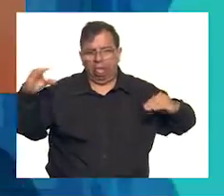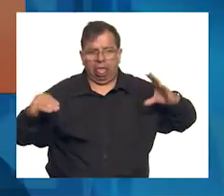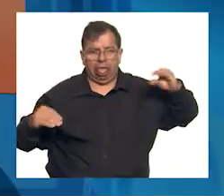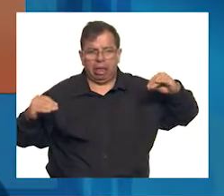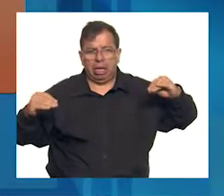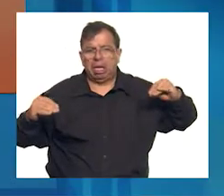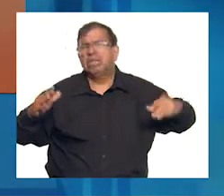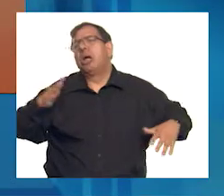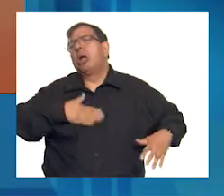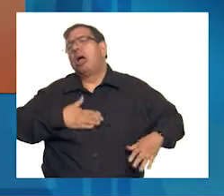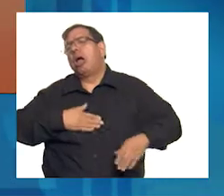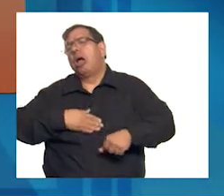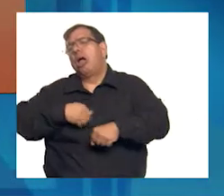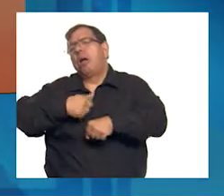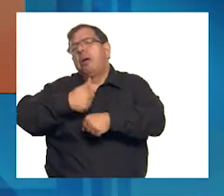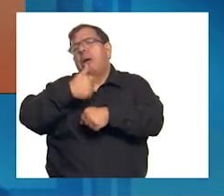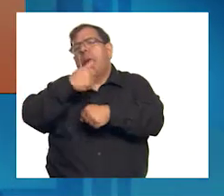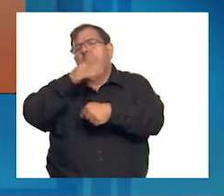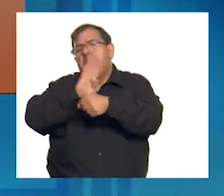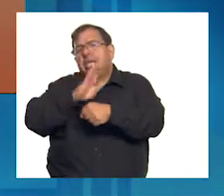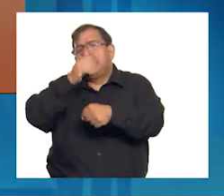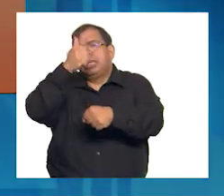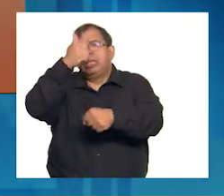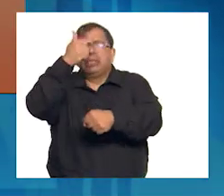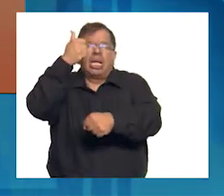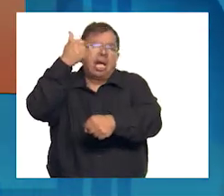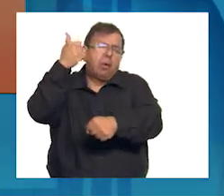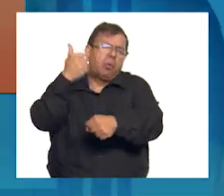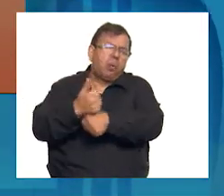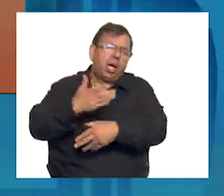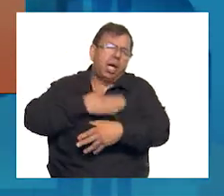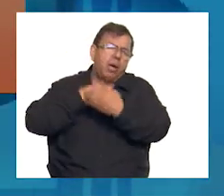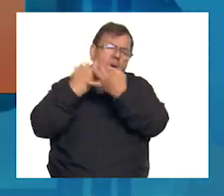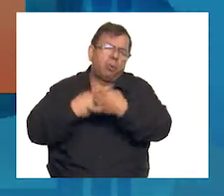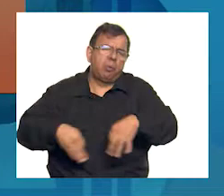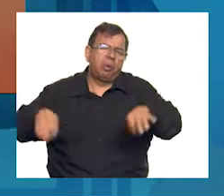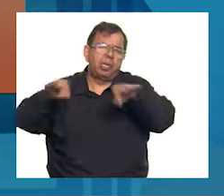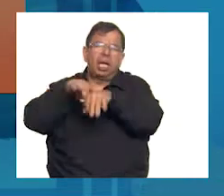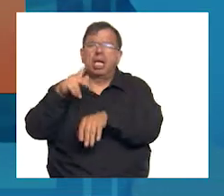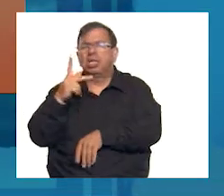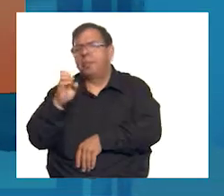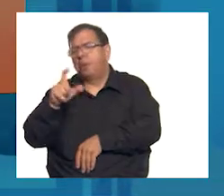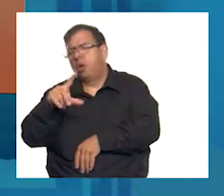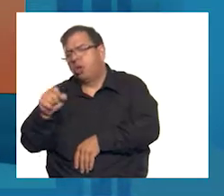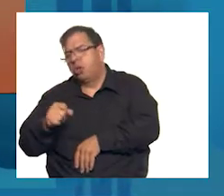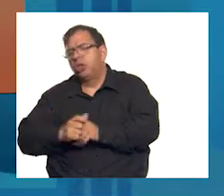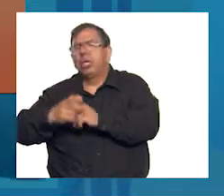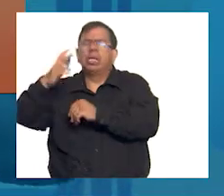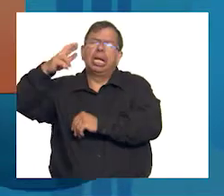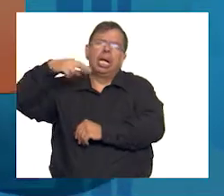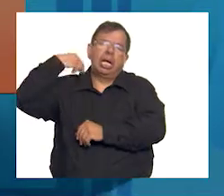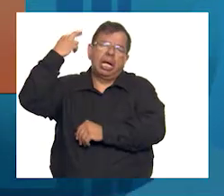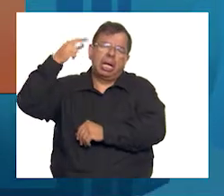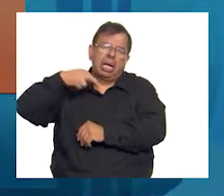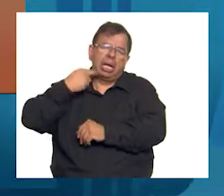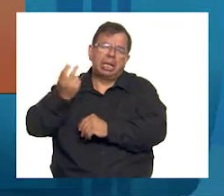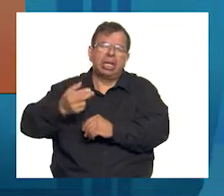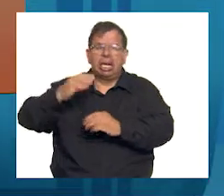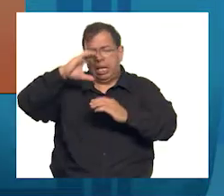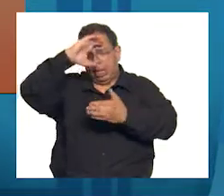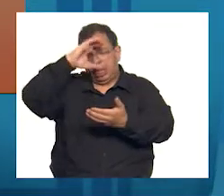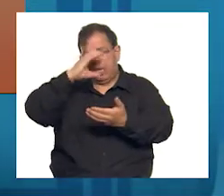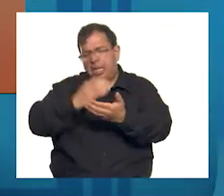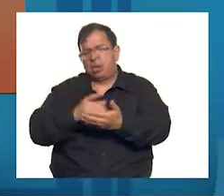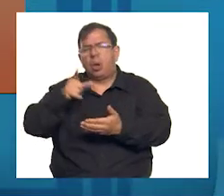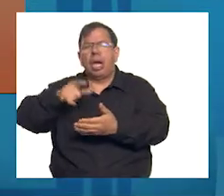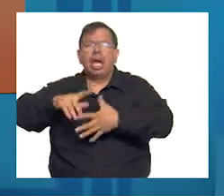mi bisabuelo fue el mismísimo don Manuel Ponce de León, que durante el reinado de los reyes católicos fue